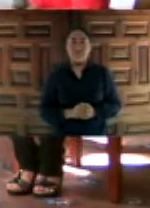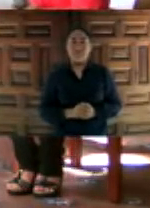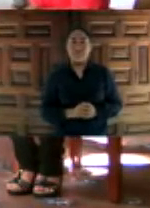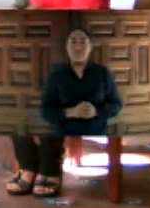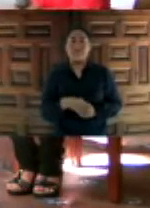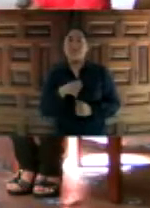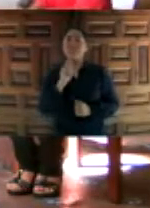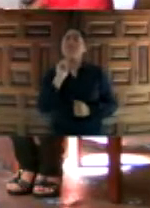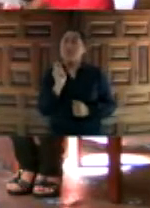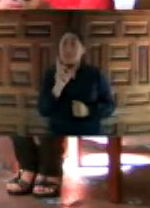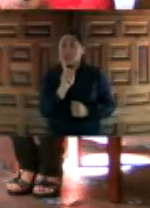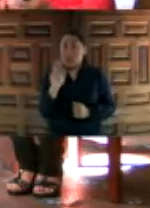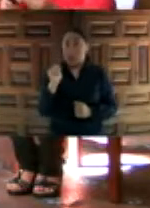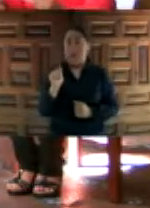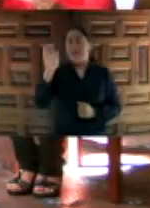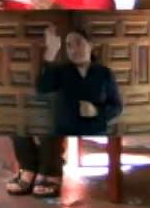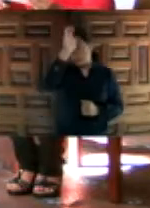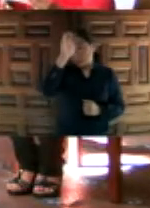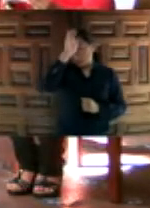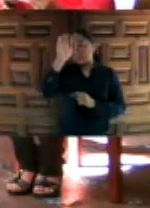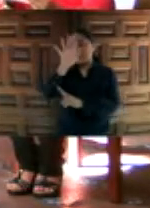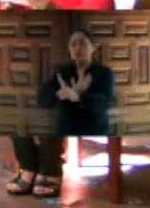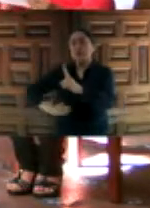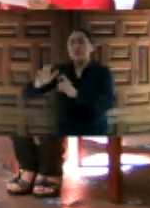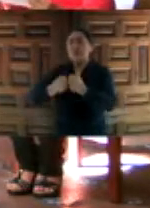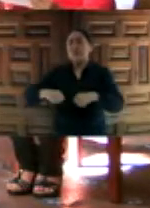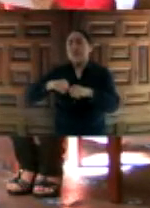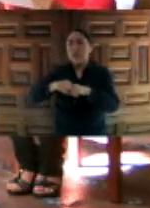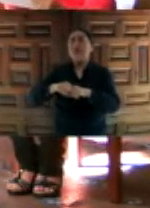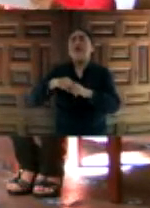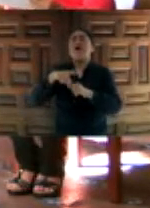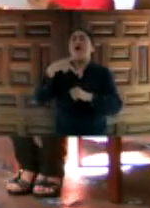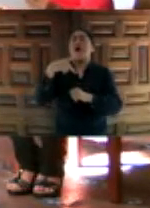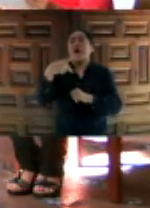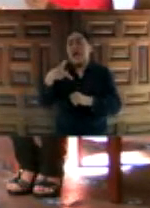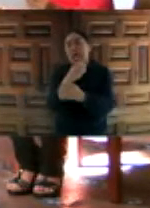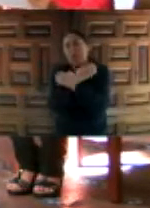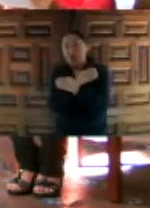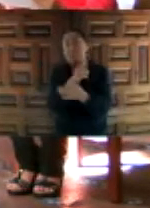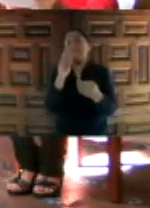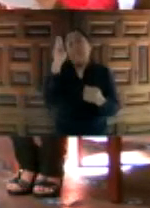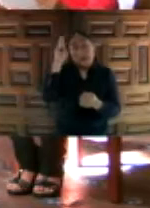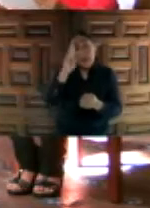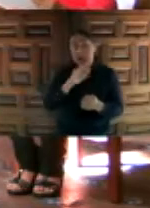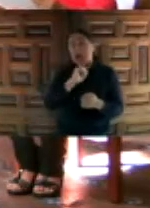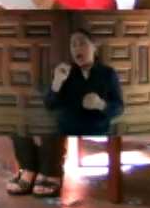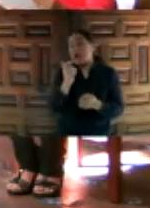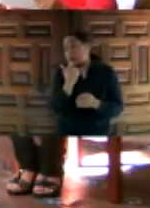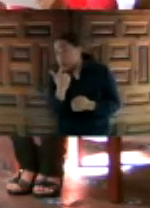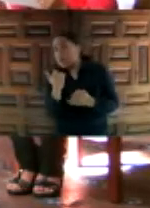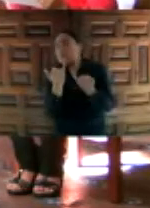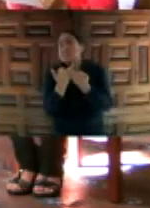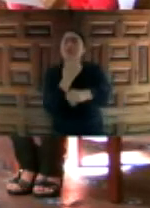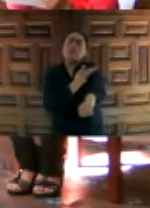Es doctor en Ciencias Sociales, área Sociedad y Educación, maestra en Economía y Gestión de Cambio